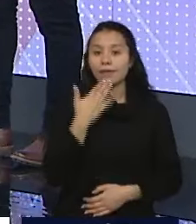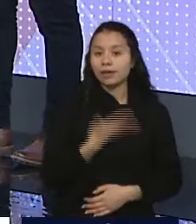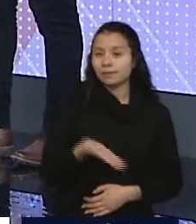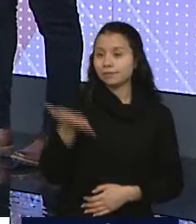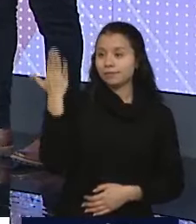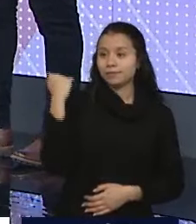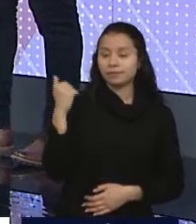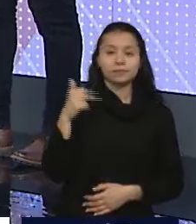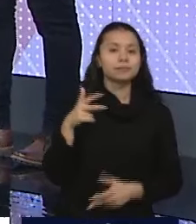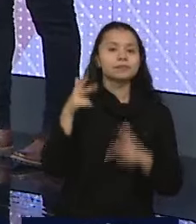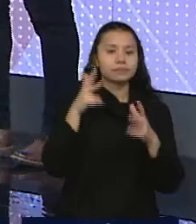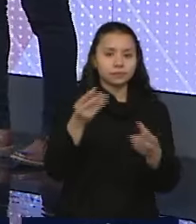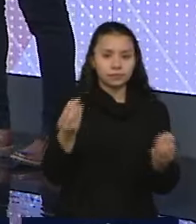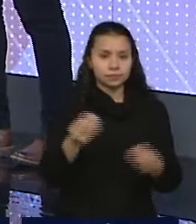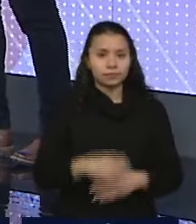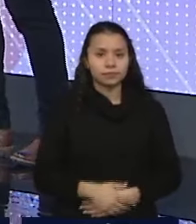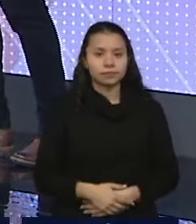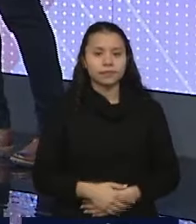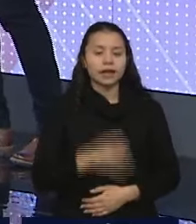9 meses, ¿sí? El